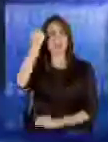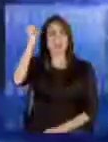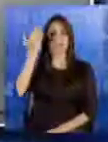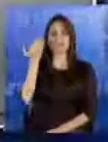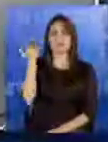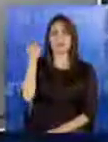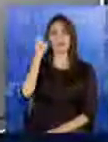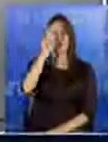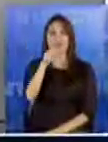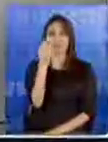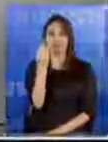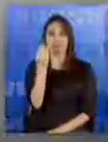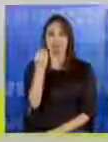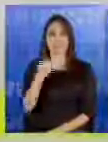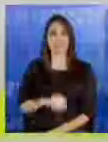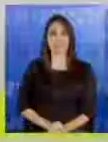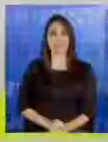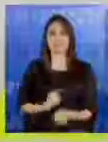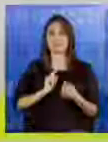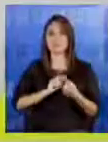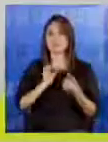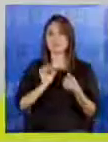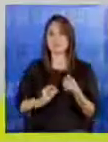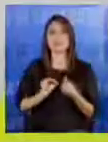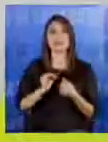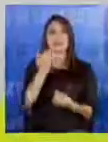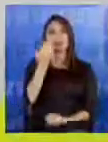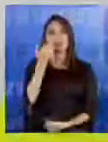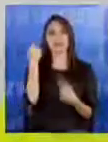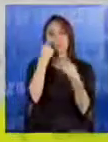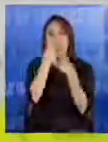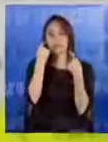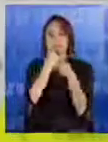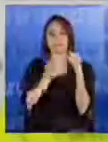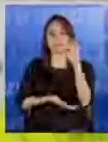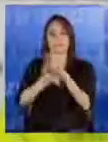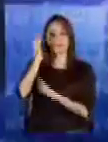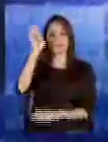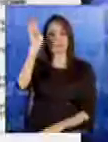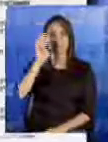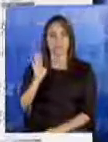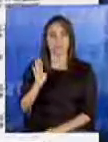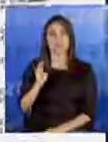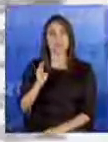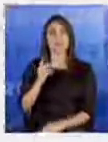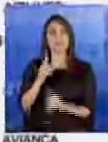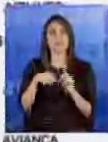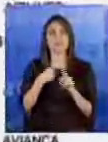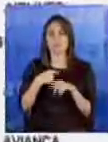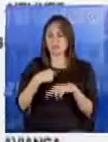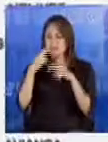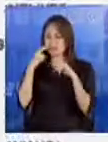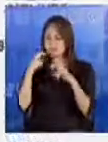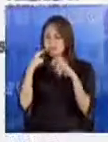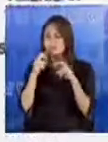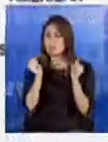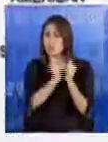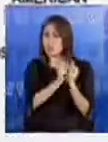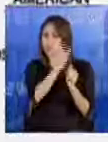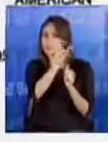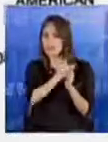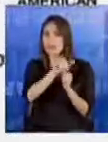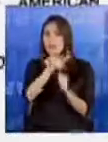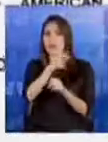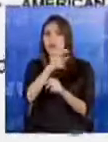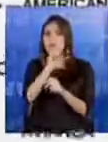2014. El primero aparentemente se concretó el 15 de marzo de ese año a Brasil. Dijo que según sus investigaciones estuvo acompañado por Jacobo